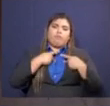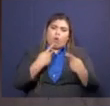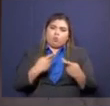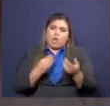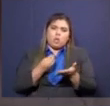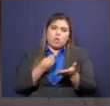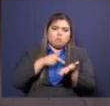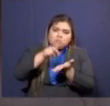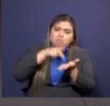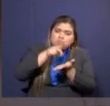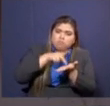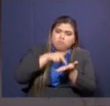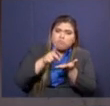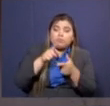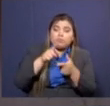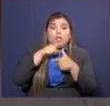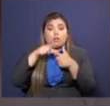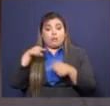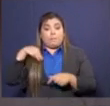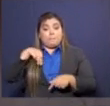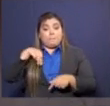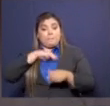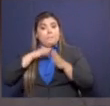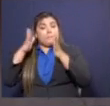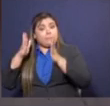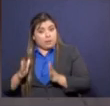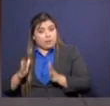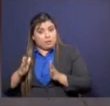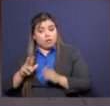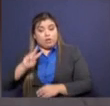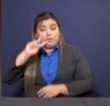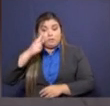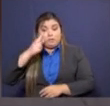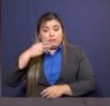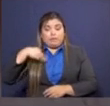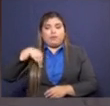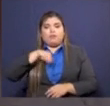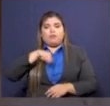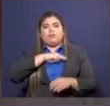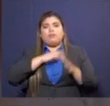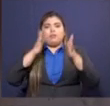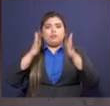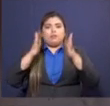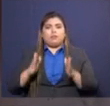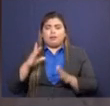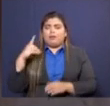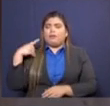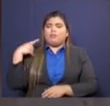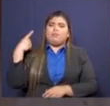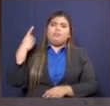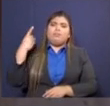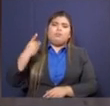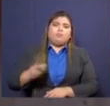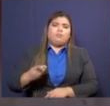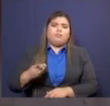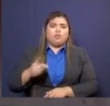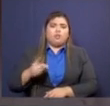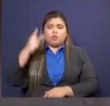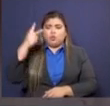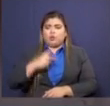manera, los ministros, viceministros, directores